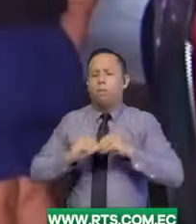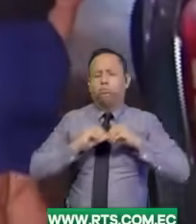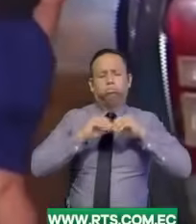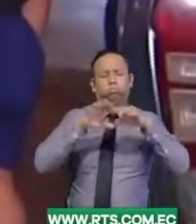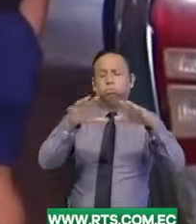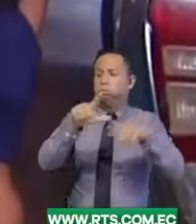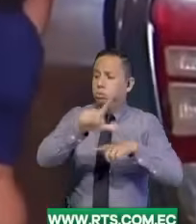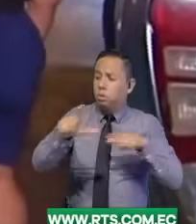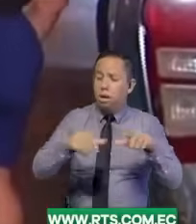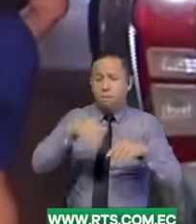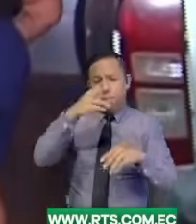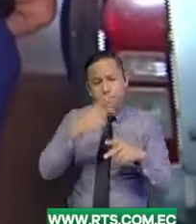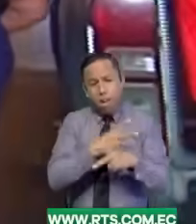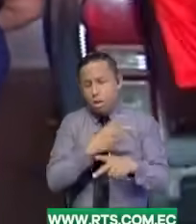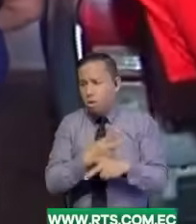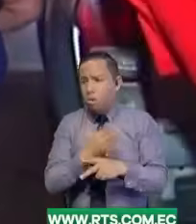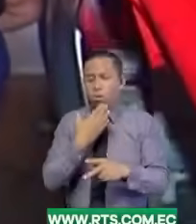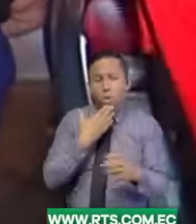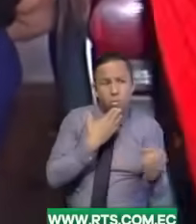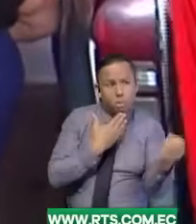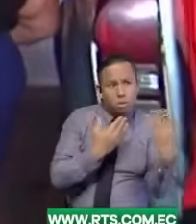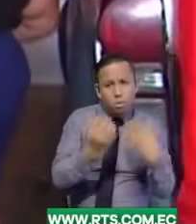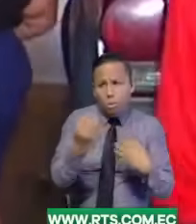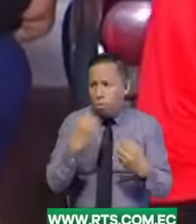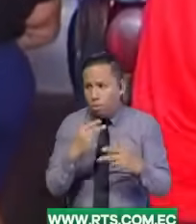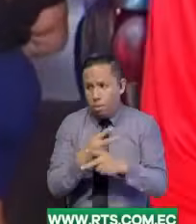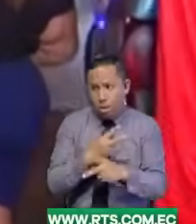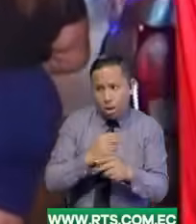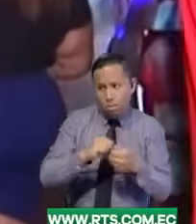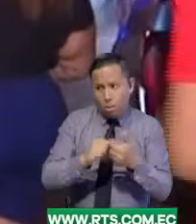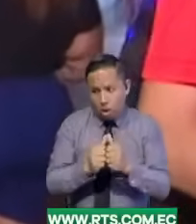hay indicios